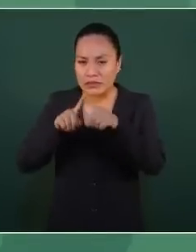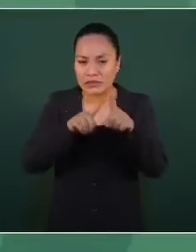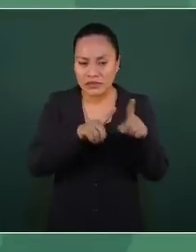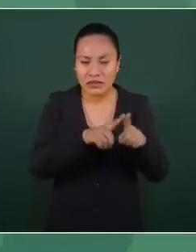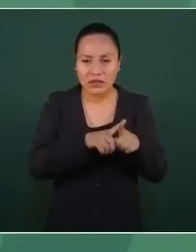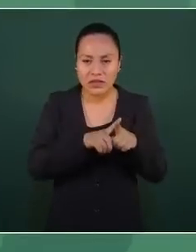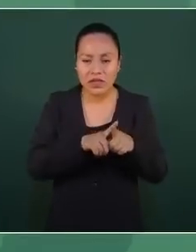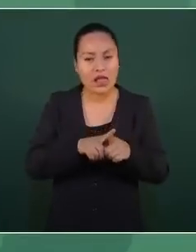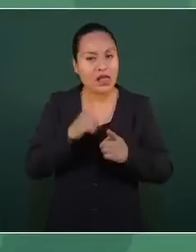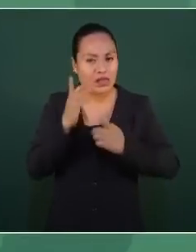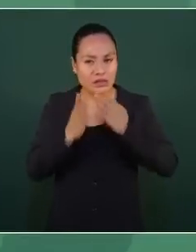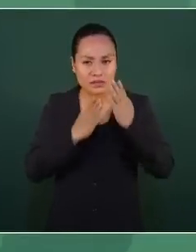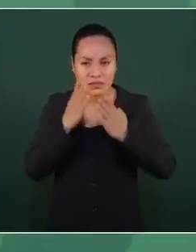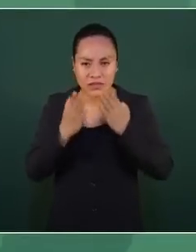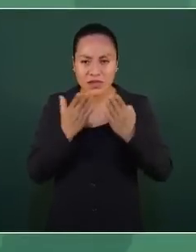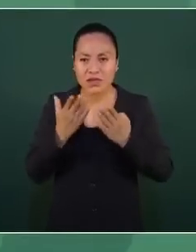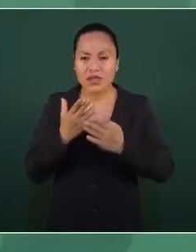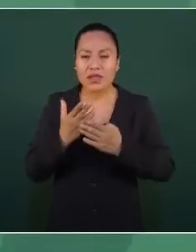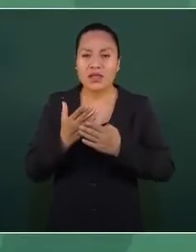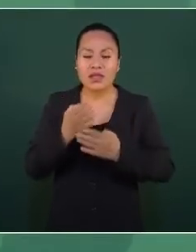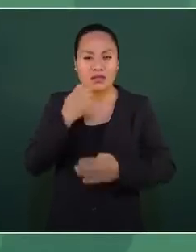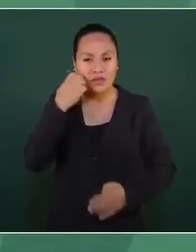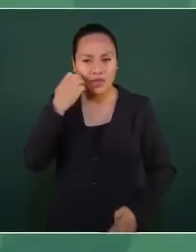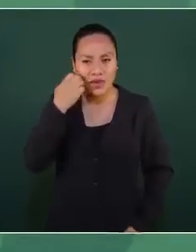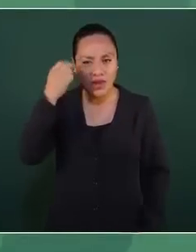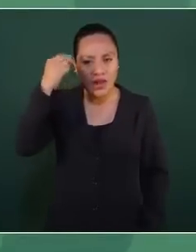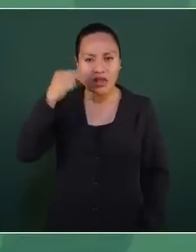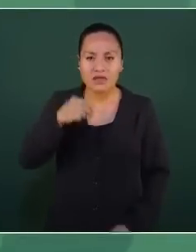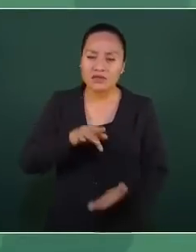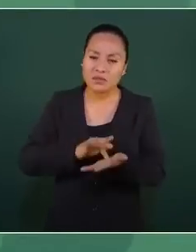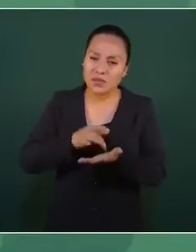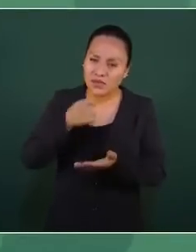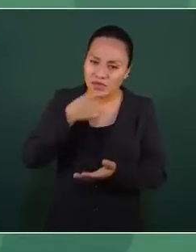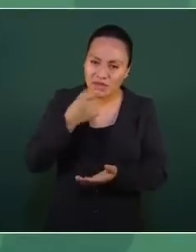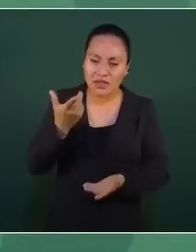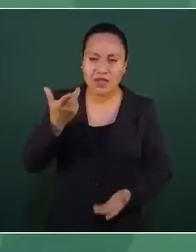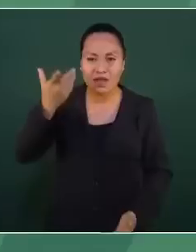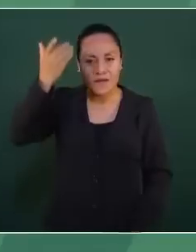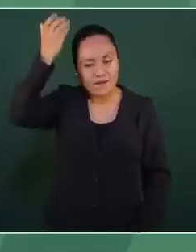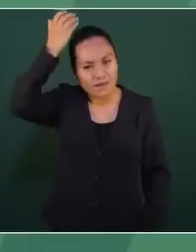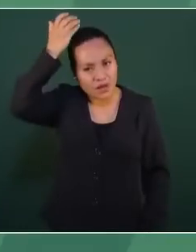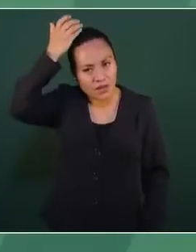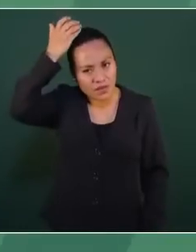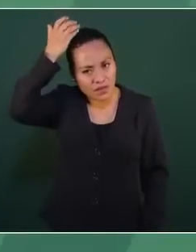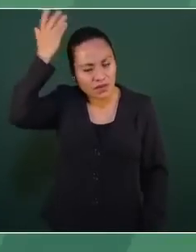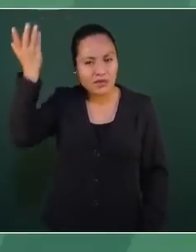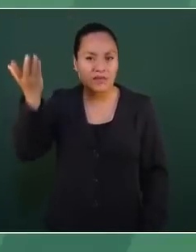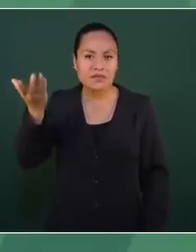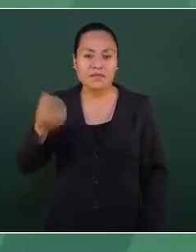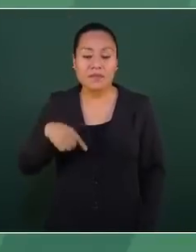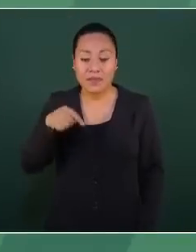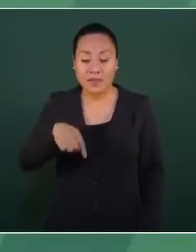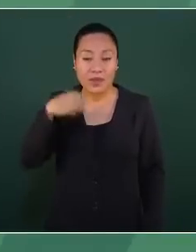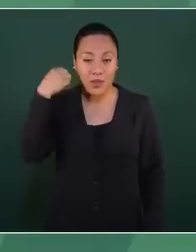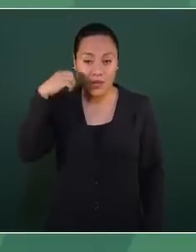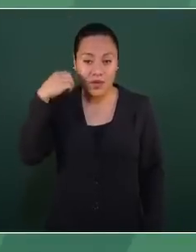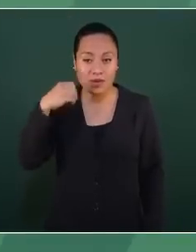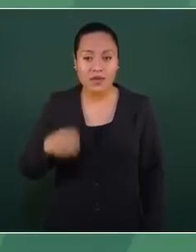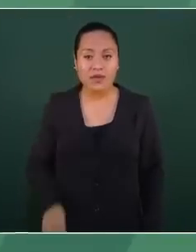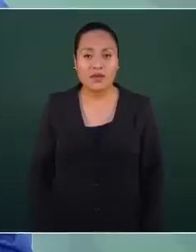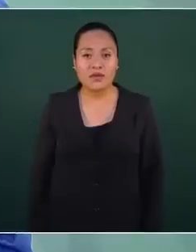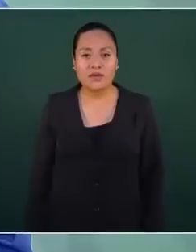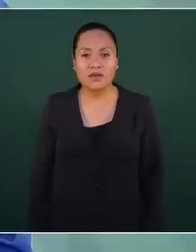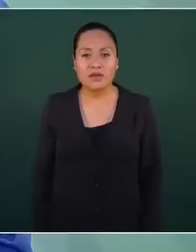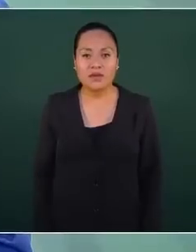de medicina y de enfermería en Oaxaca. Estas que son del